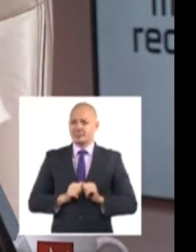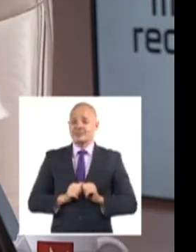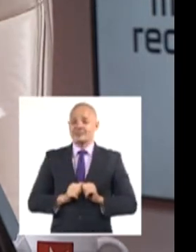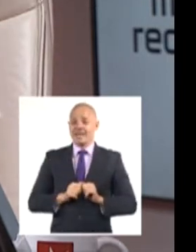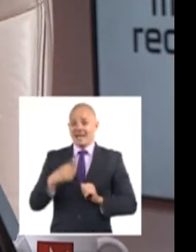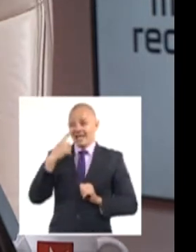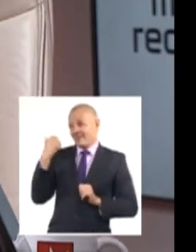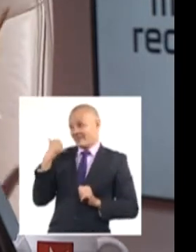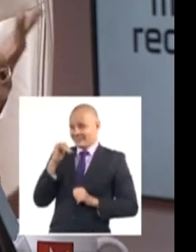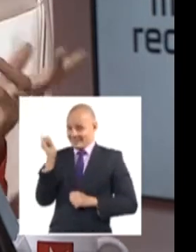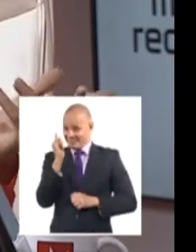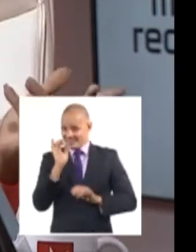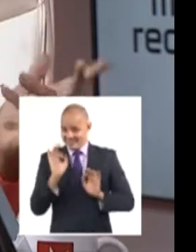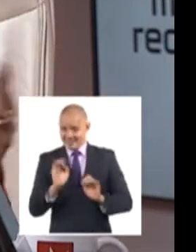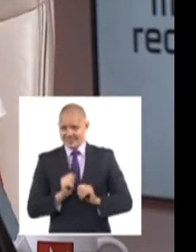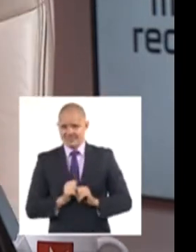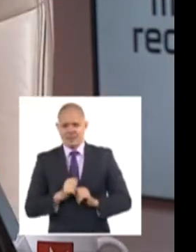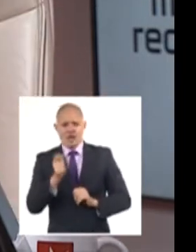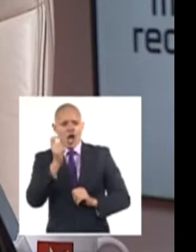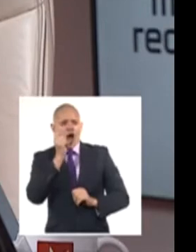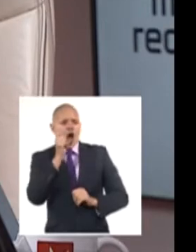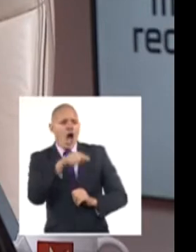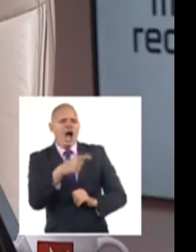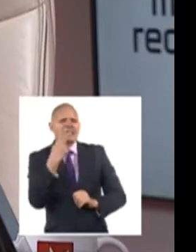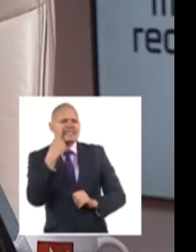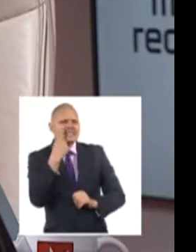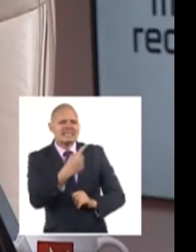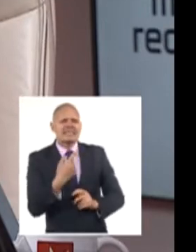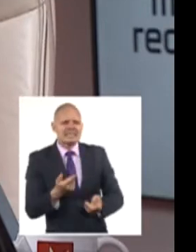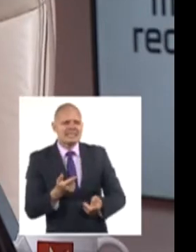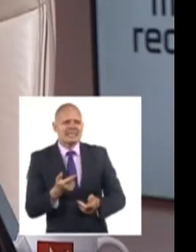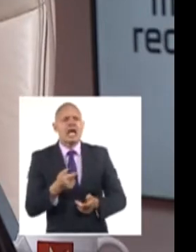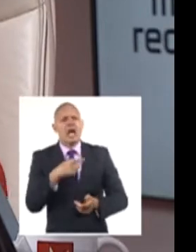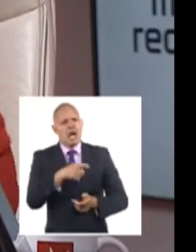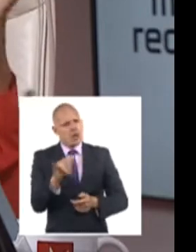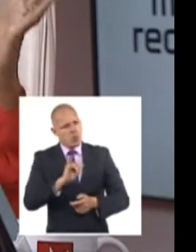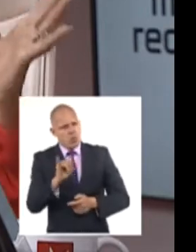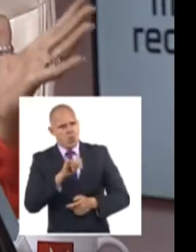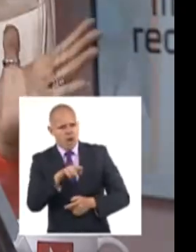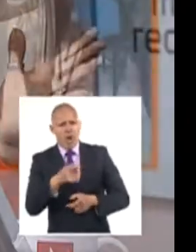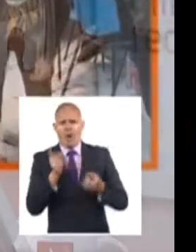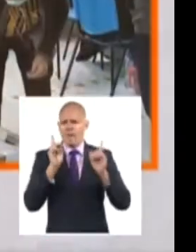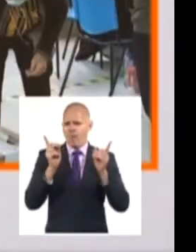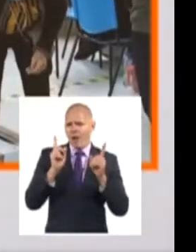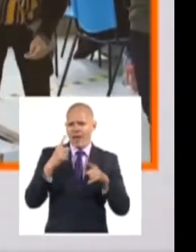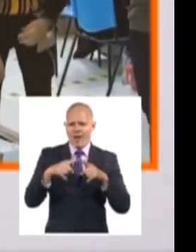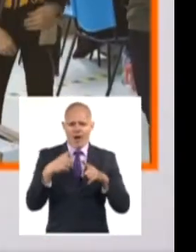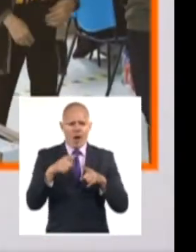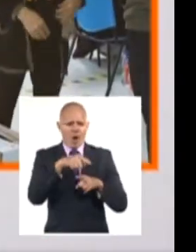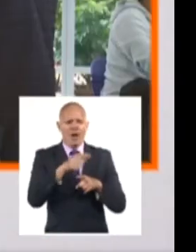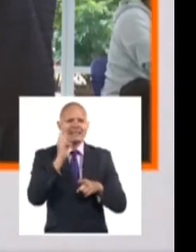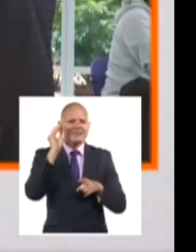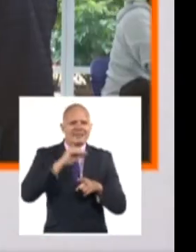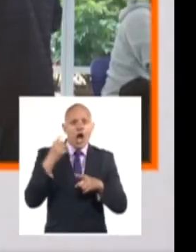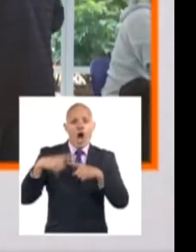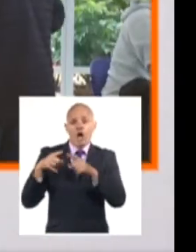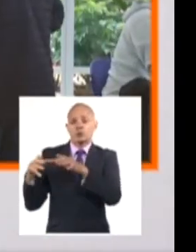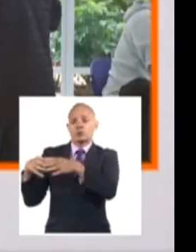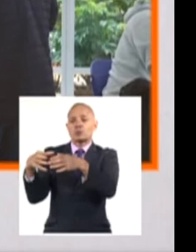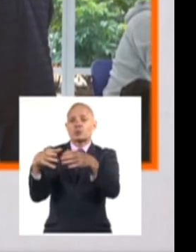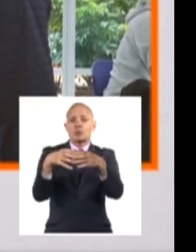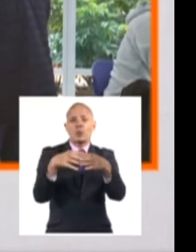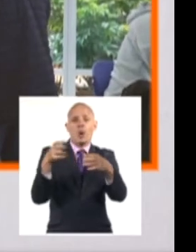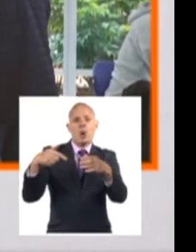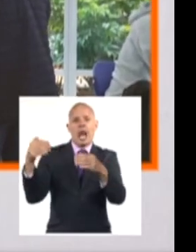supuestamente como un outsider como un político ese como hombres pero viene fuera del juego fuera de la política e incluso